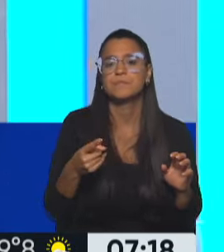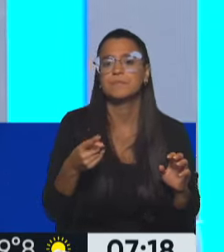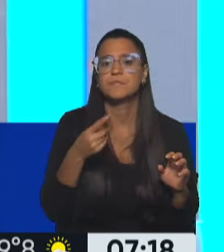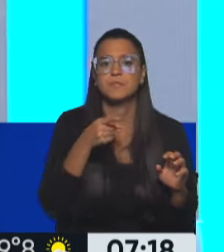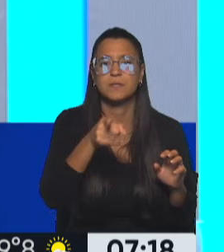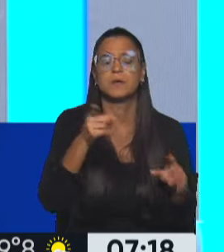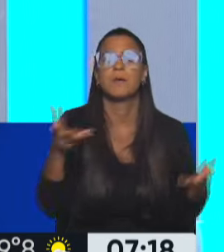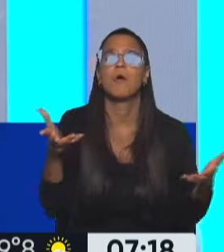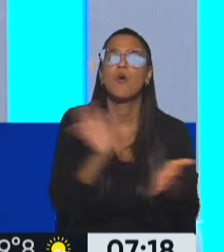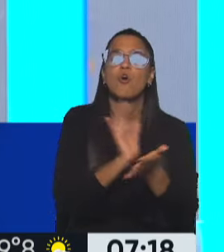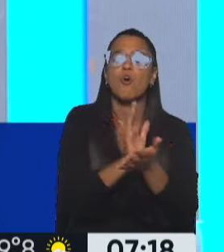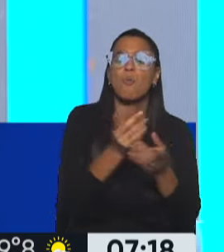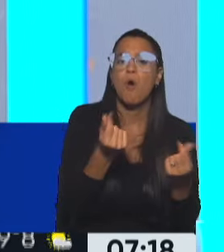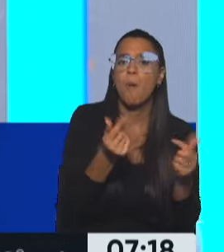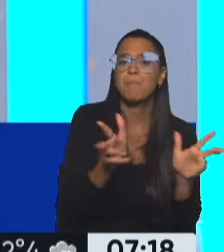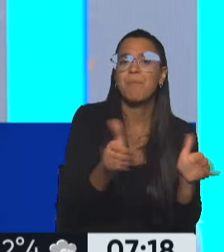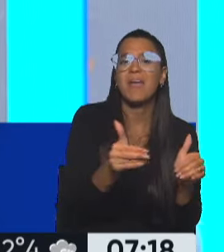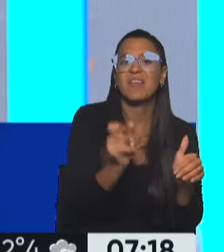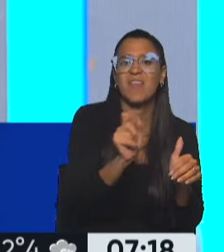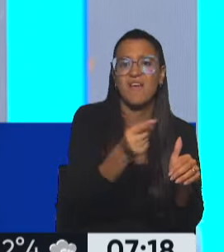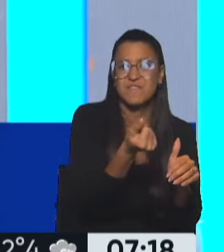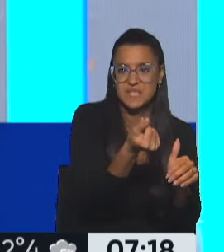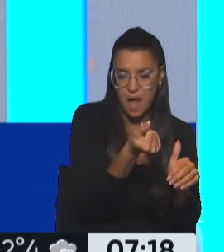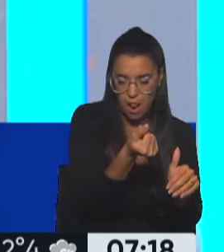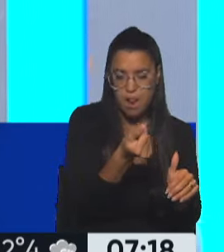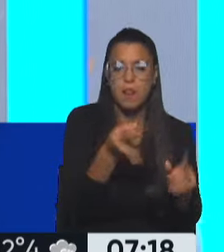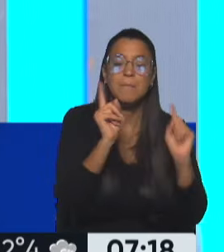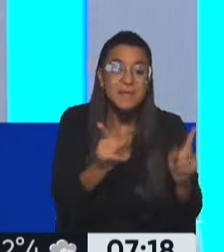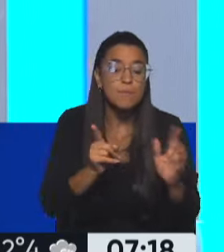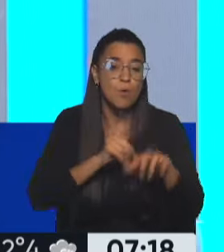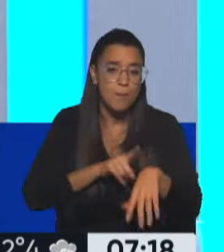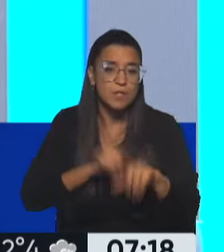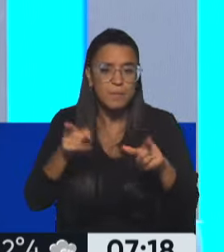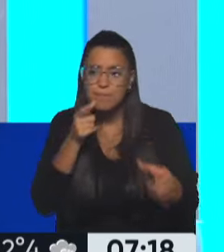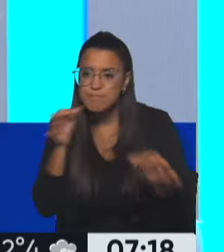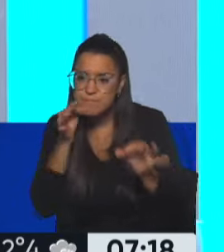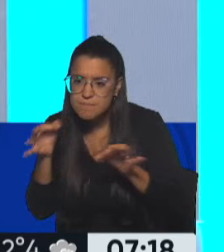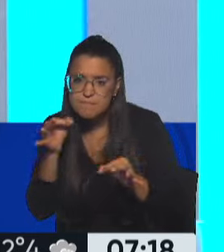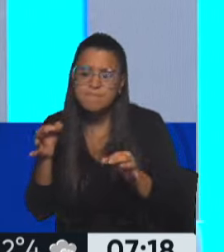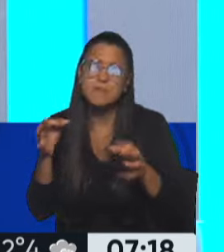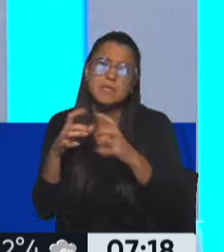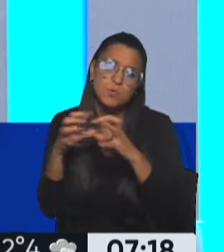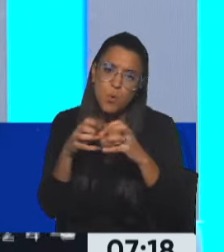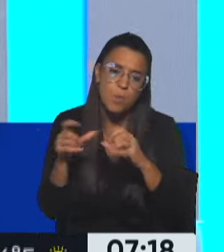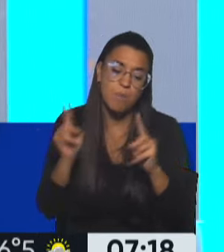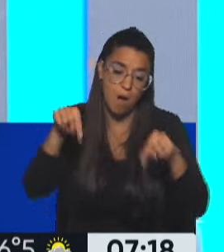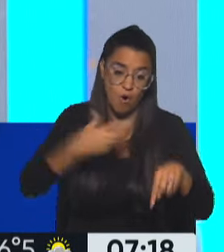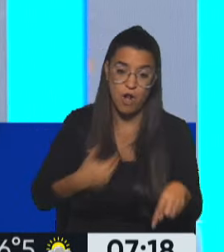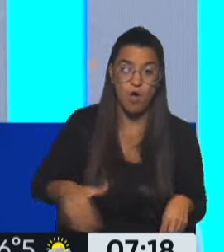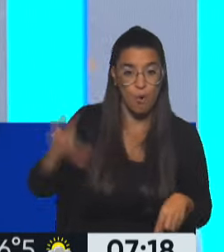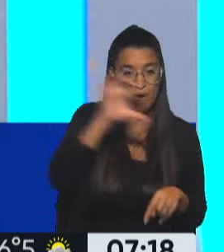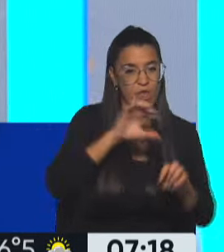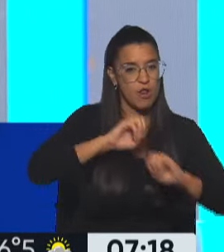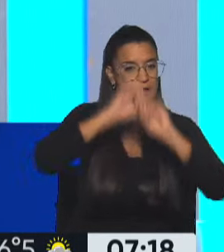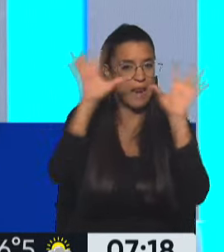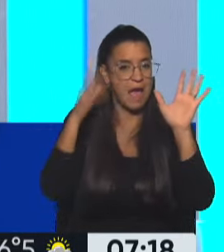paquete fiscal eh un paquete fiscal que también en paralelo se va discutiendo porque queda claro y los gobernadores ahora cada vez lo tienen